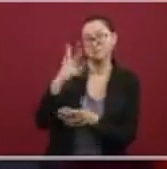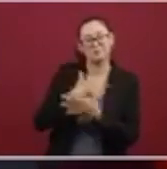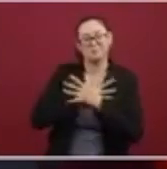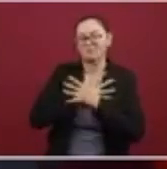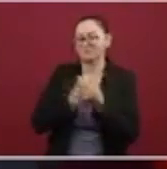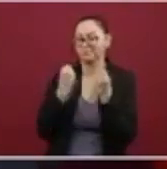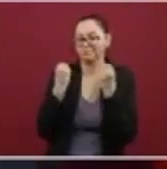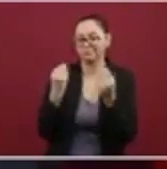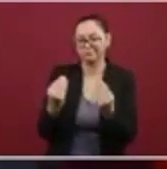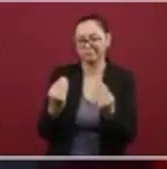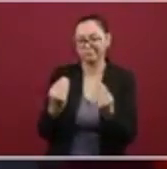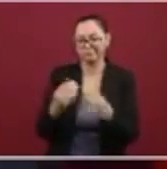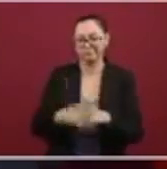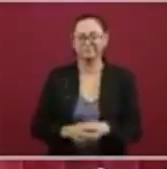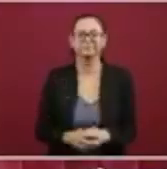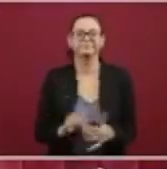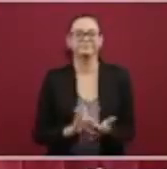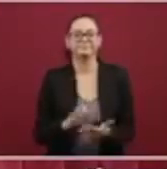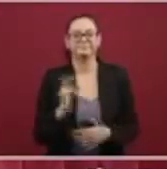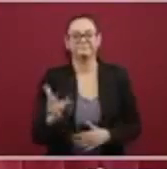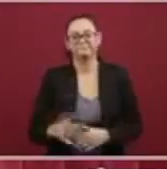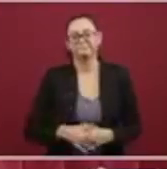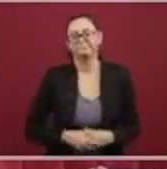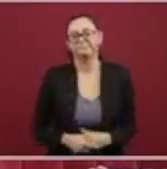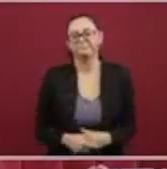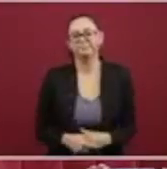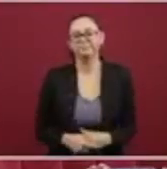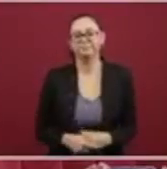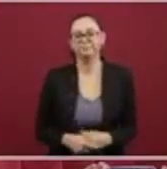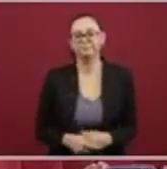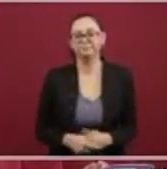tanto. Muchas gracias.